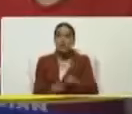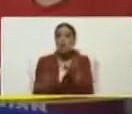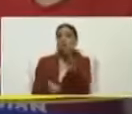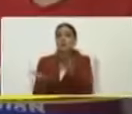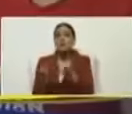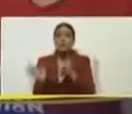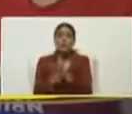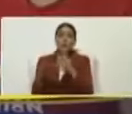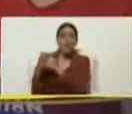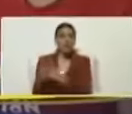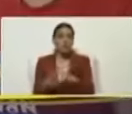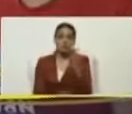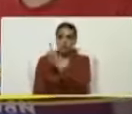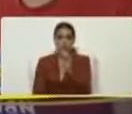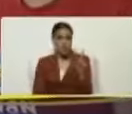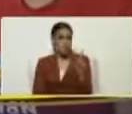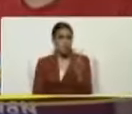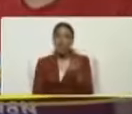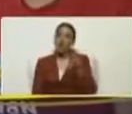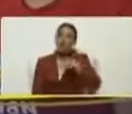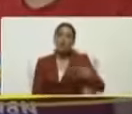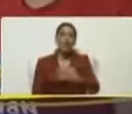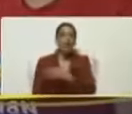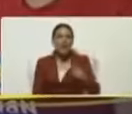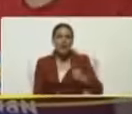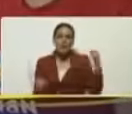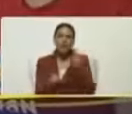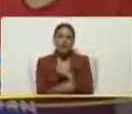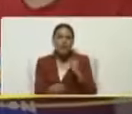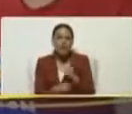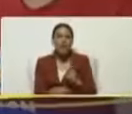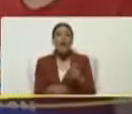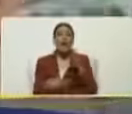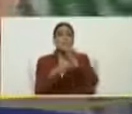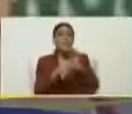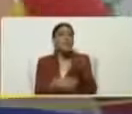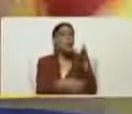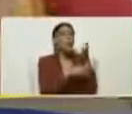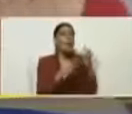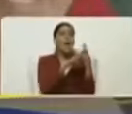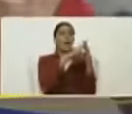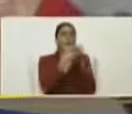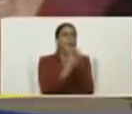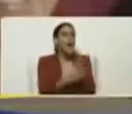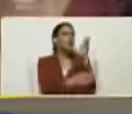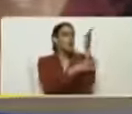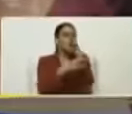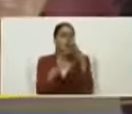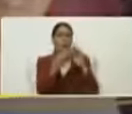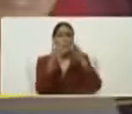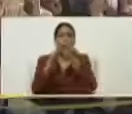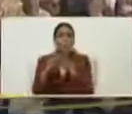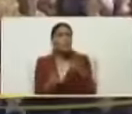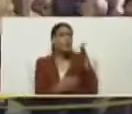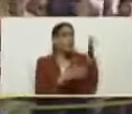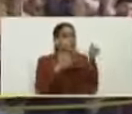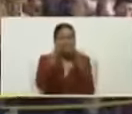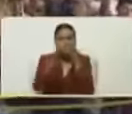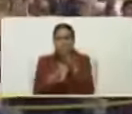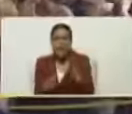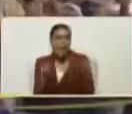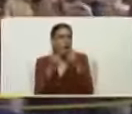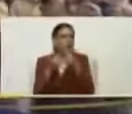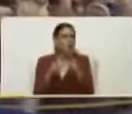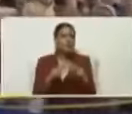programas de televisión que salen muy bien. Queremos que los ministerios se vayan a los barrios, que se vayan a cada uno de los campesinos y campesinas a